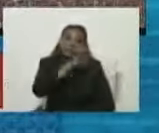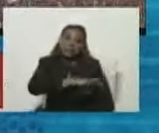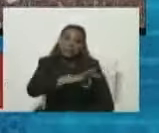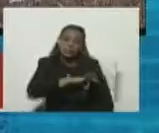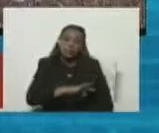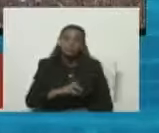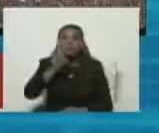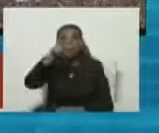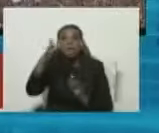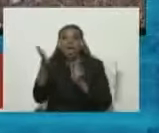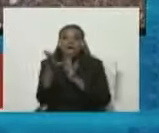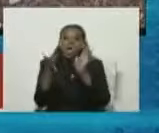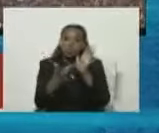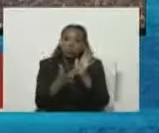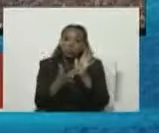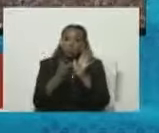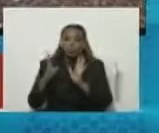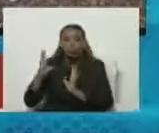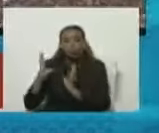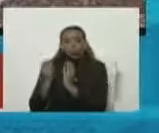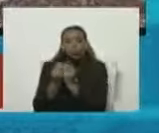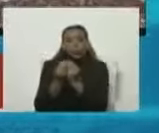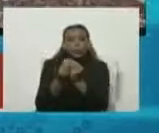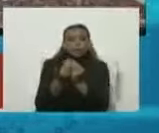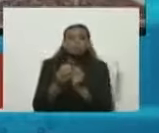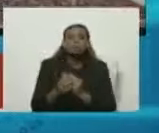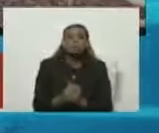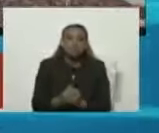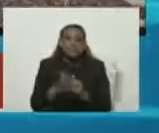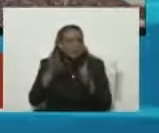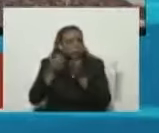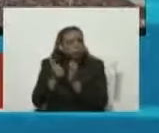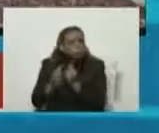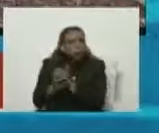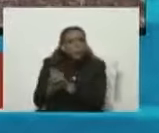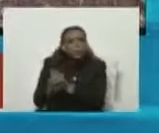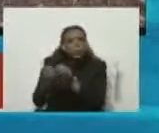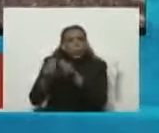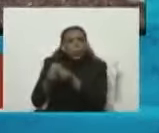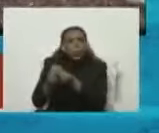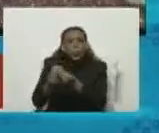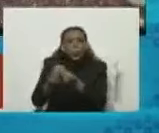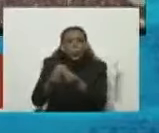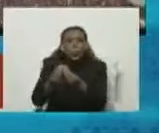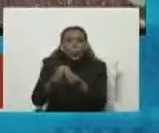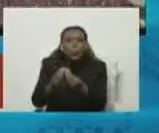Y Jesús de Nazaret que camina conmigo y me lleva de su mano.